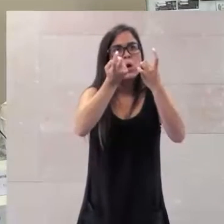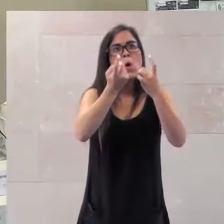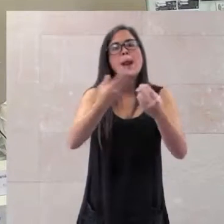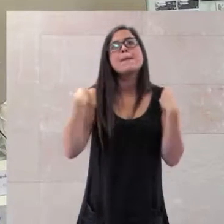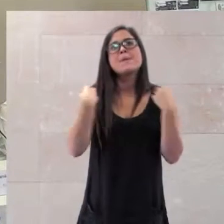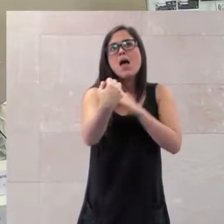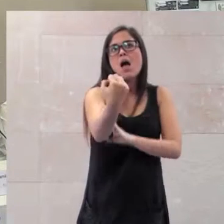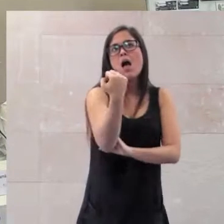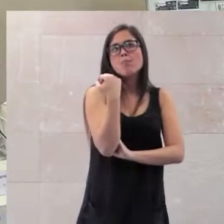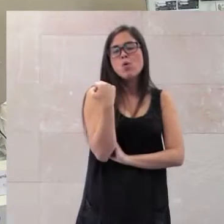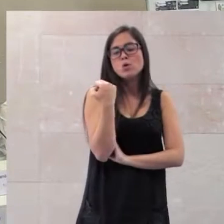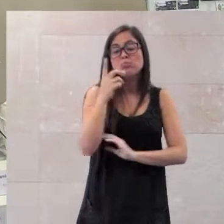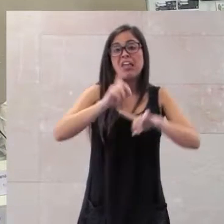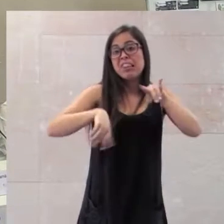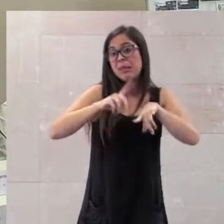vida.